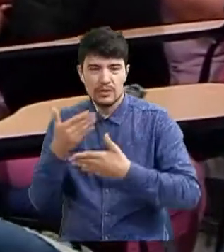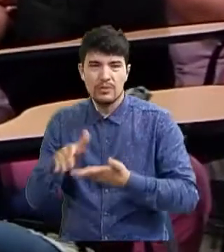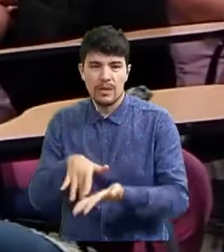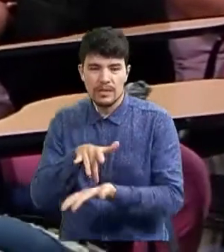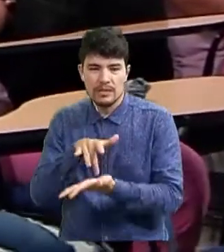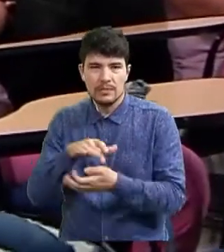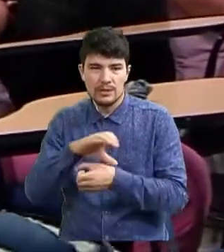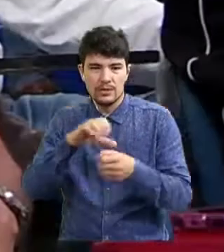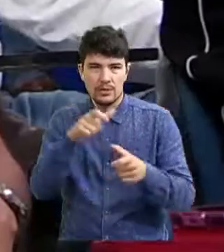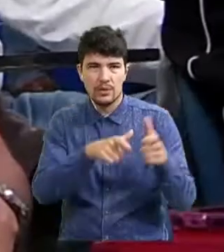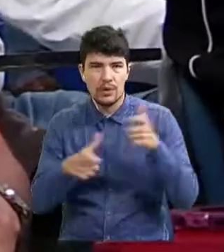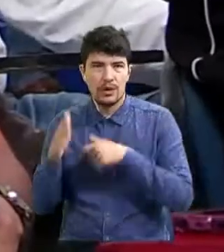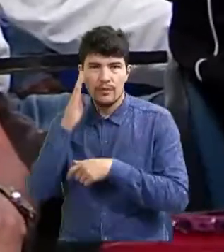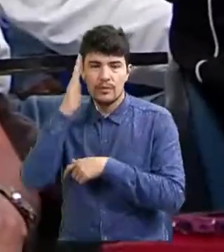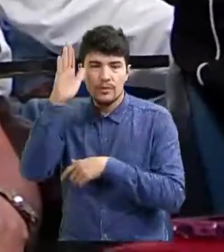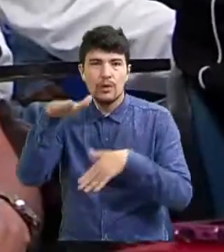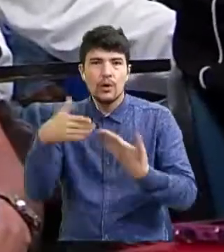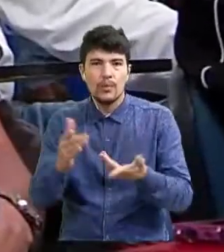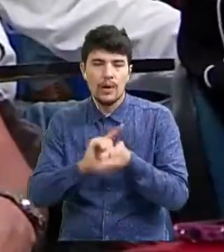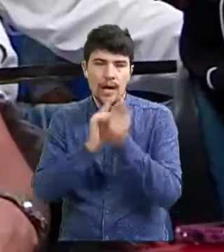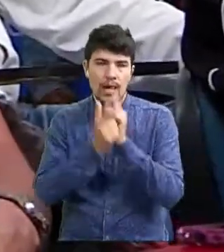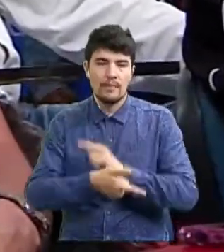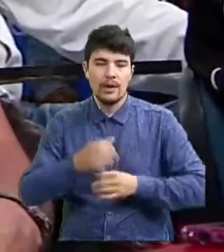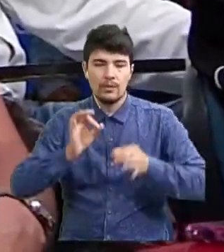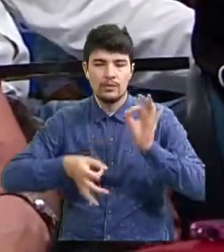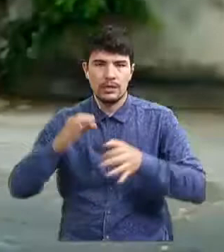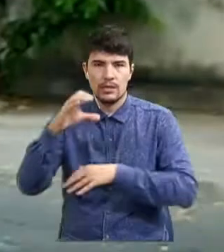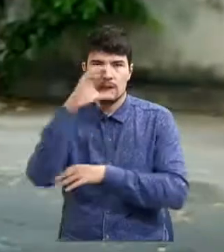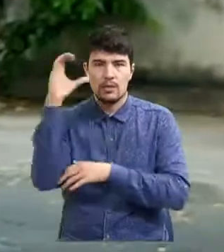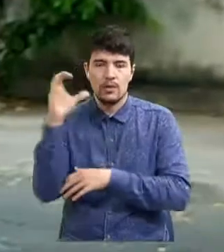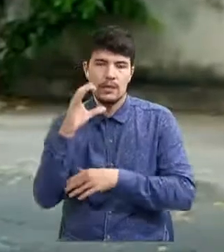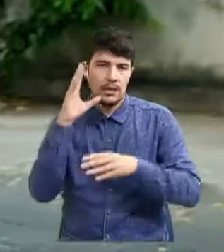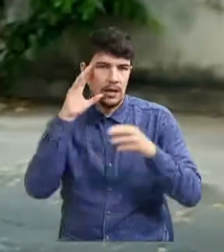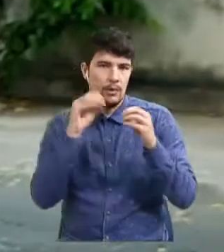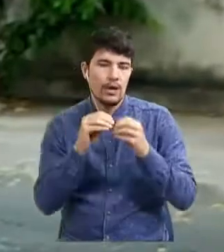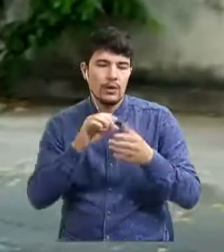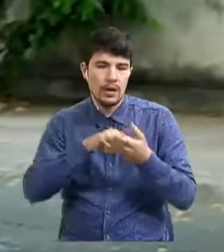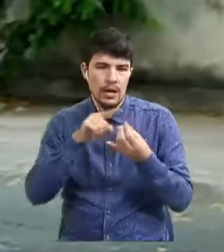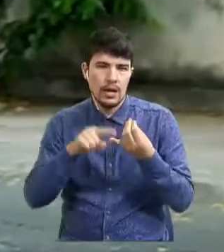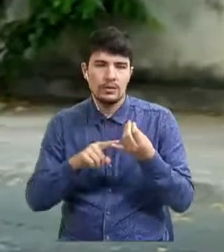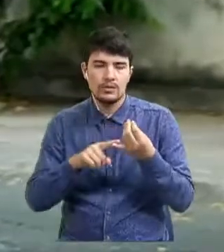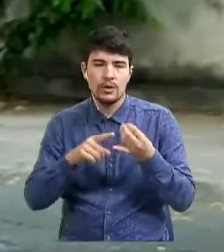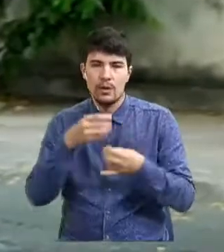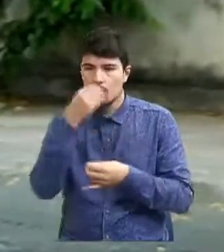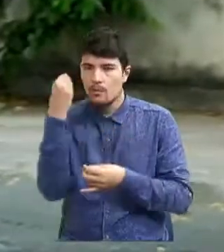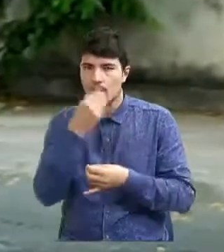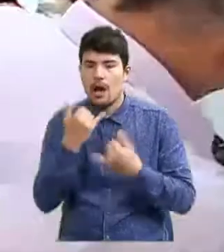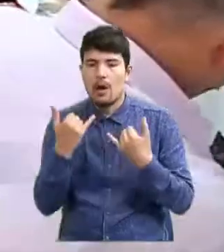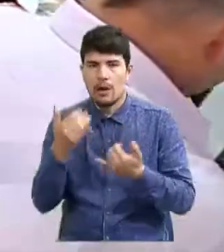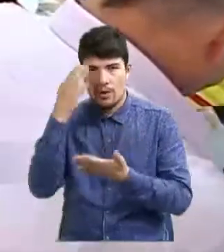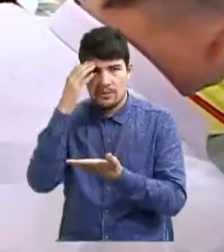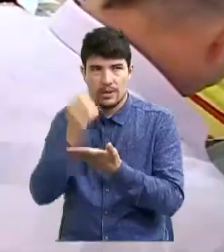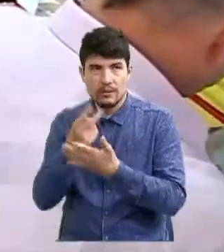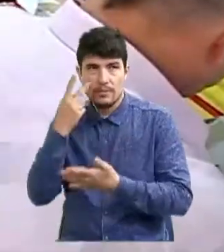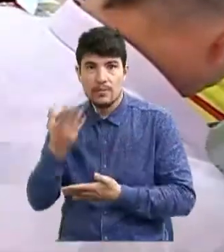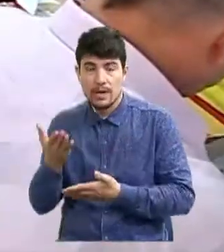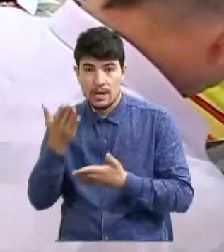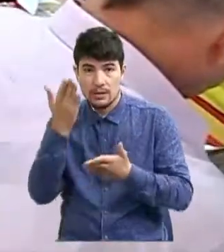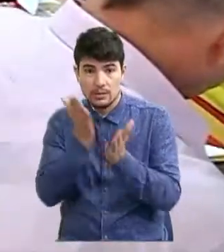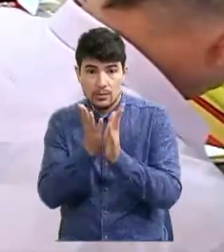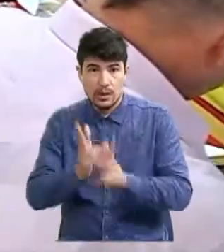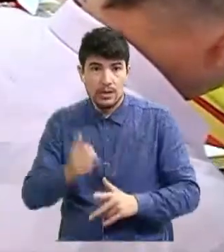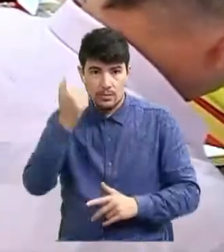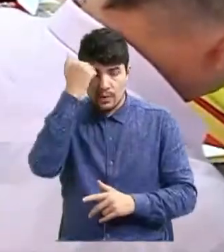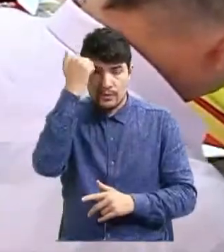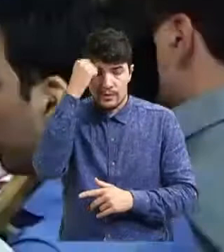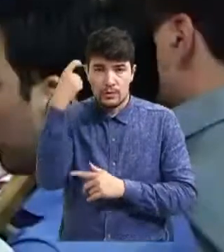busca a futuro una reforma a la justicia en Colombia de acuerdo a los casos de corrupción. Estas fueron las apreciaciones. Estudiantes y docentes en